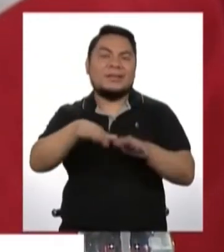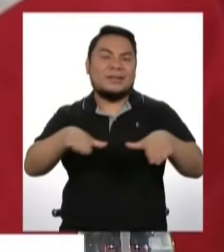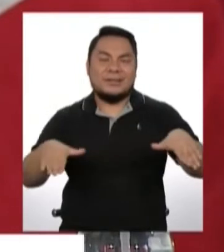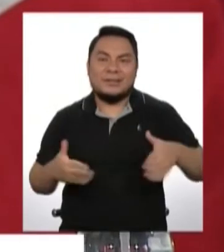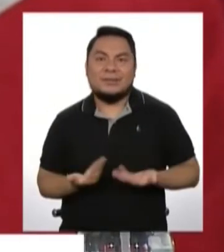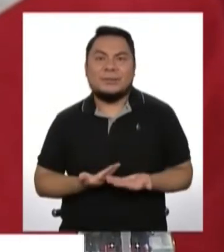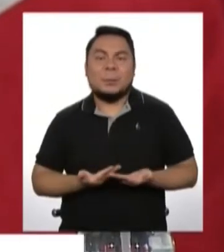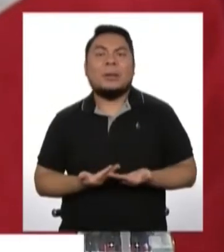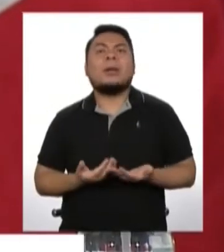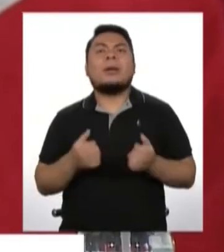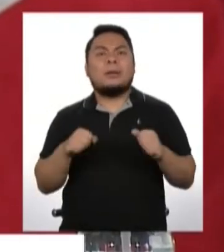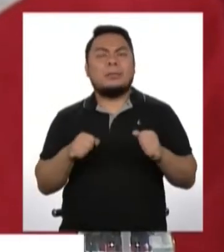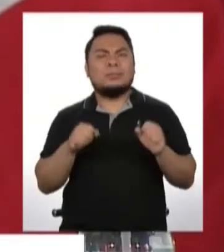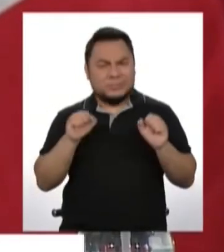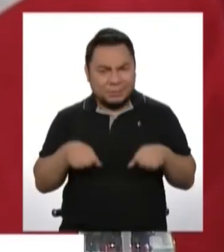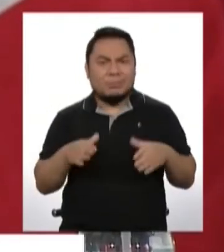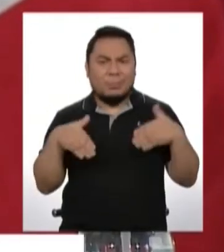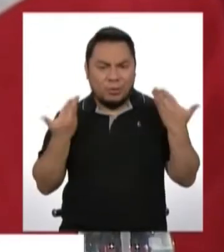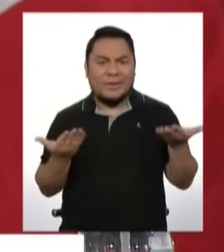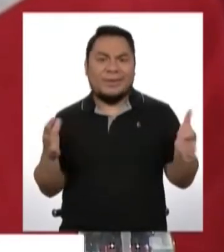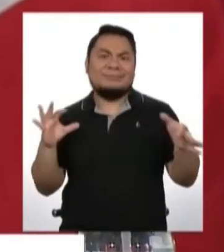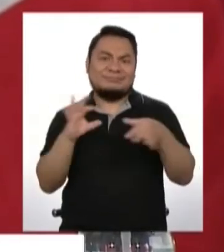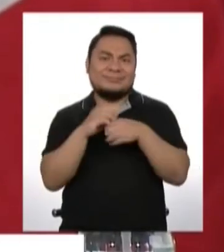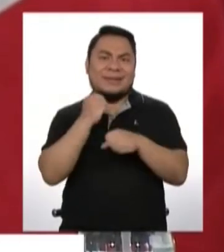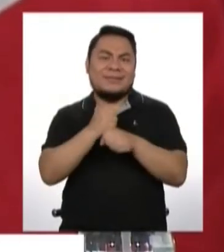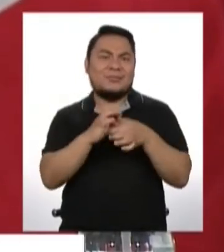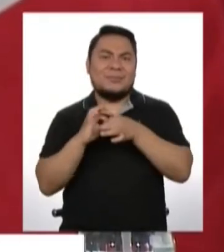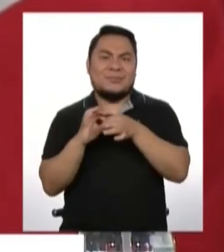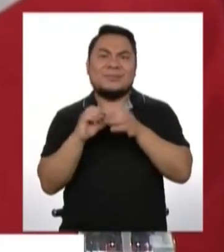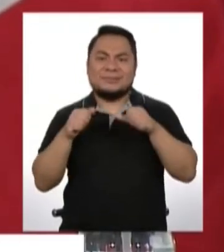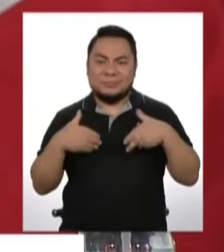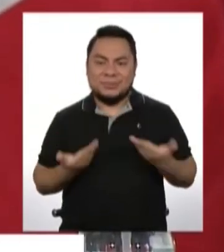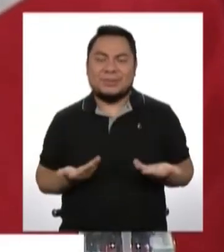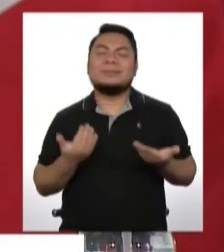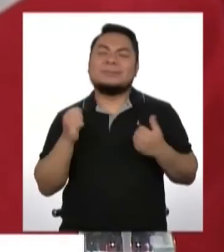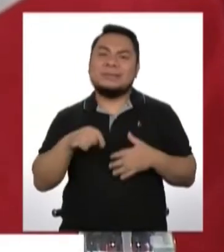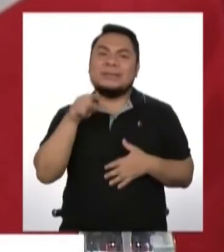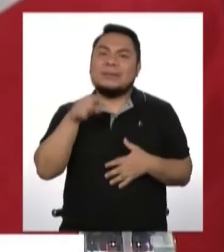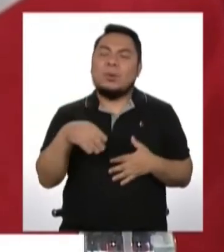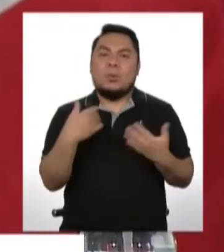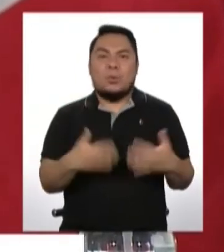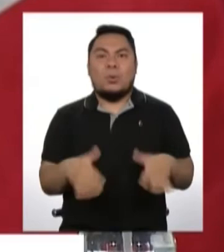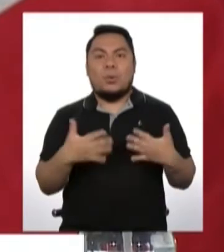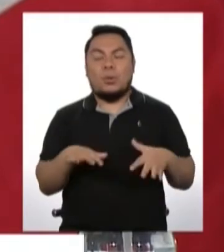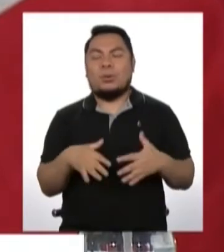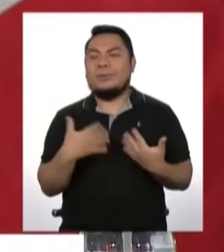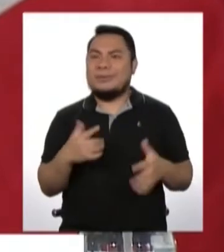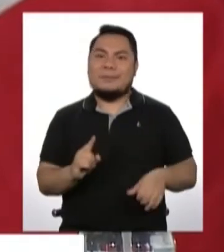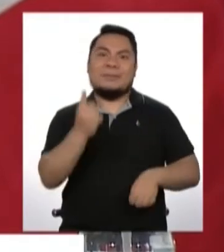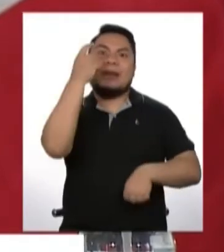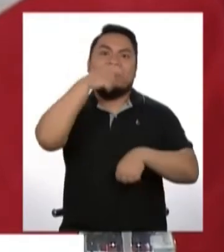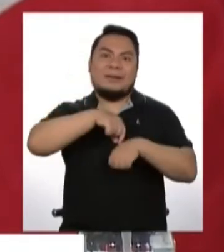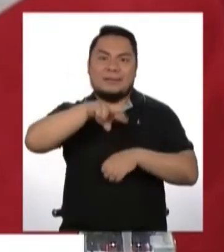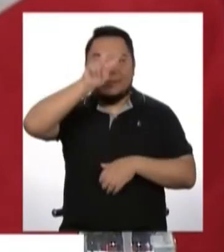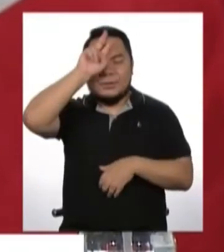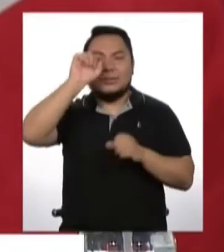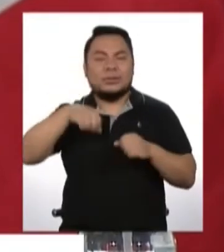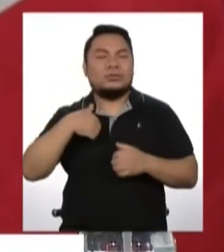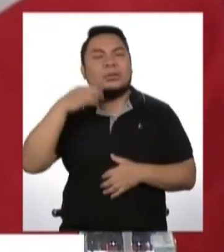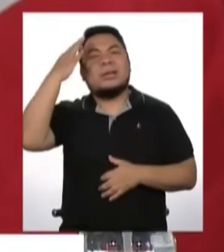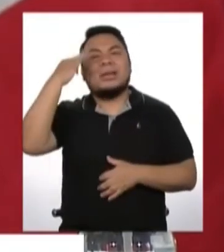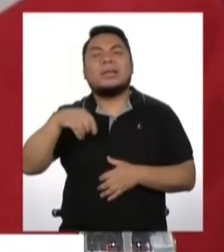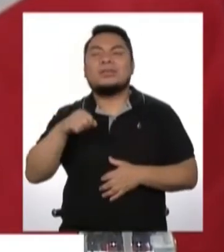O sea que sí es posible trabajar juntos, ¿cómo no? Así que esto va a ser un hecho inédito y vamos a tener, yo estoy